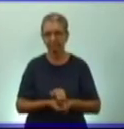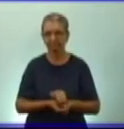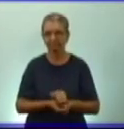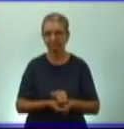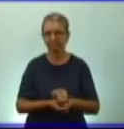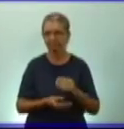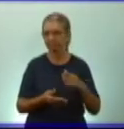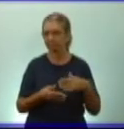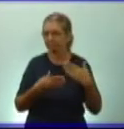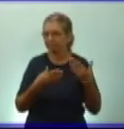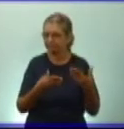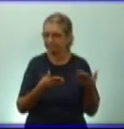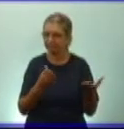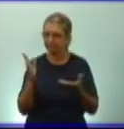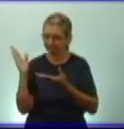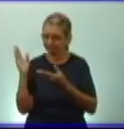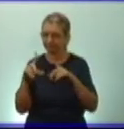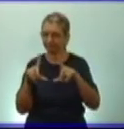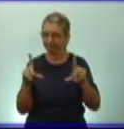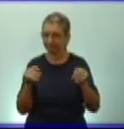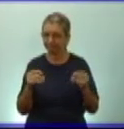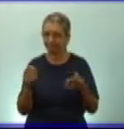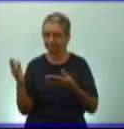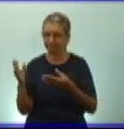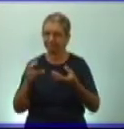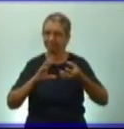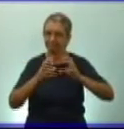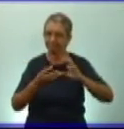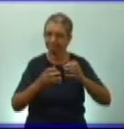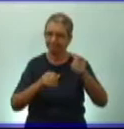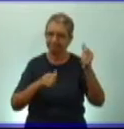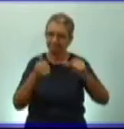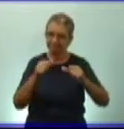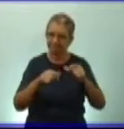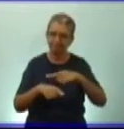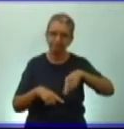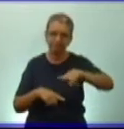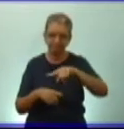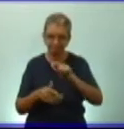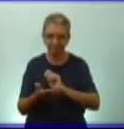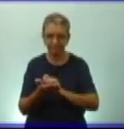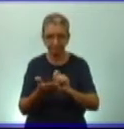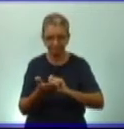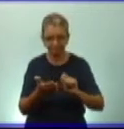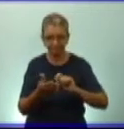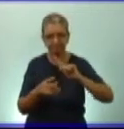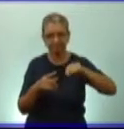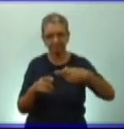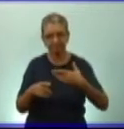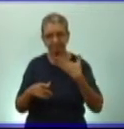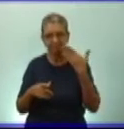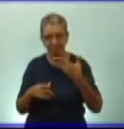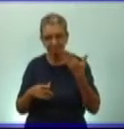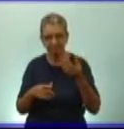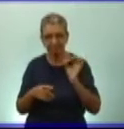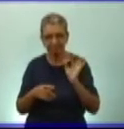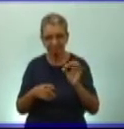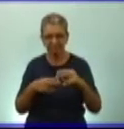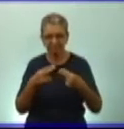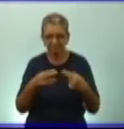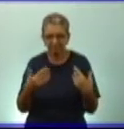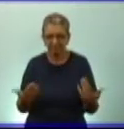Dadas las siguientes sustancias y observen las fórmulas químicas, las van a copiar y después les voy a comentar qué es lo que vamos a hacer.